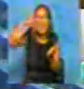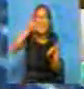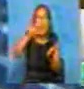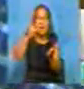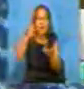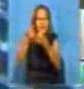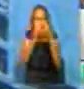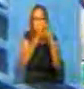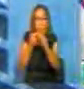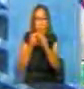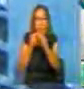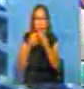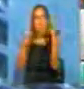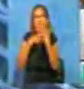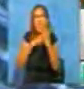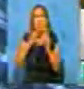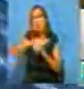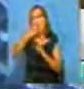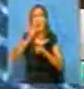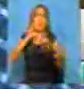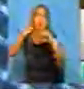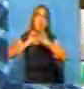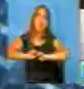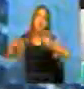con el fiscal, a la media hora los medios van a